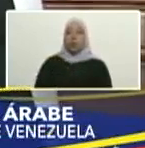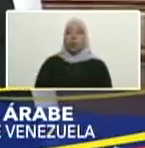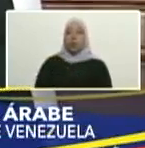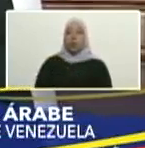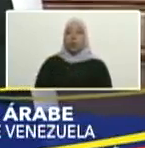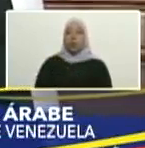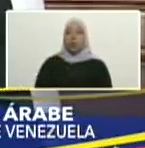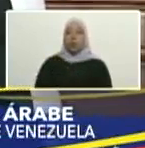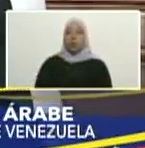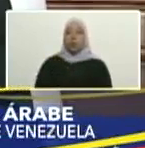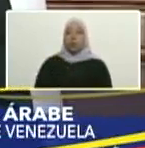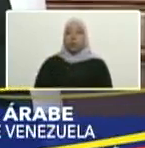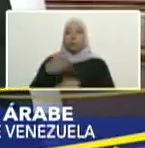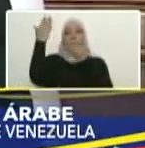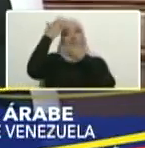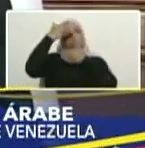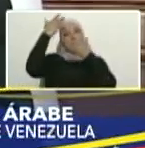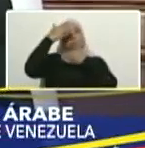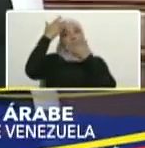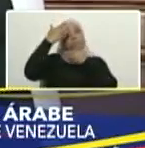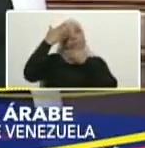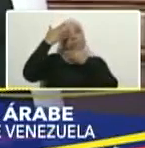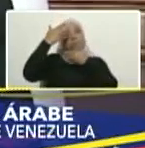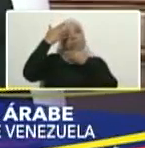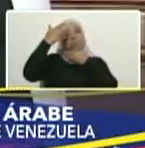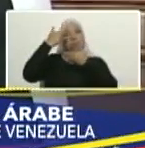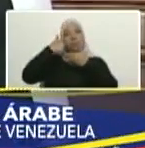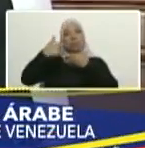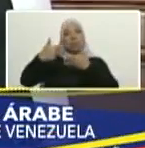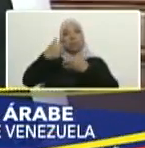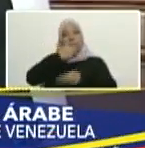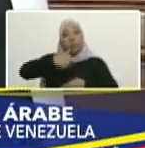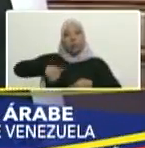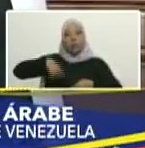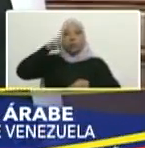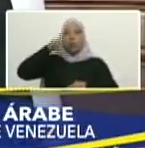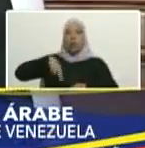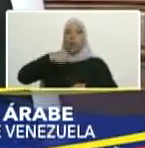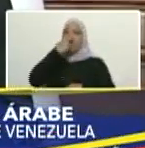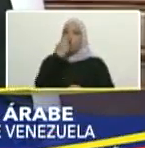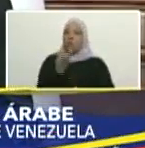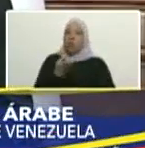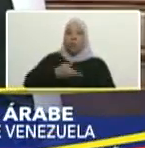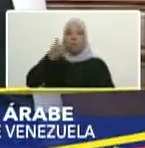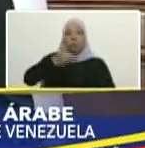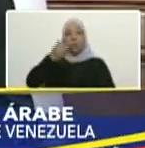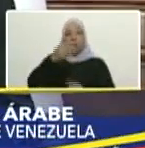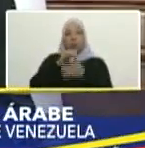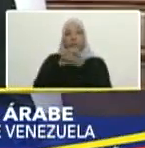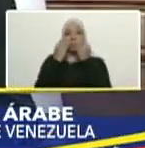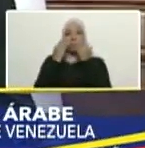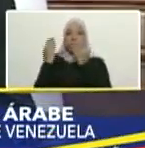de la República Árabe Saharaui, esta visita tan importante, presidente Brahim